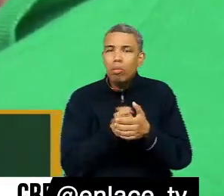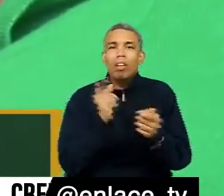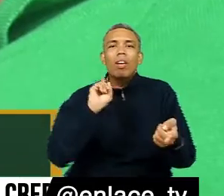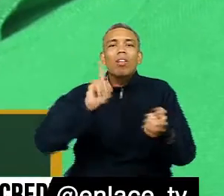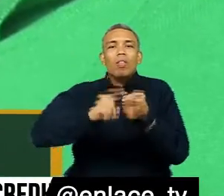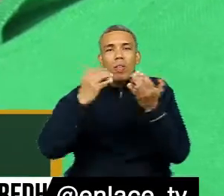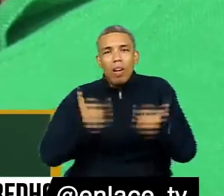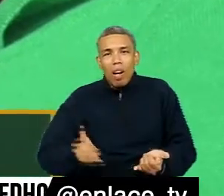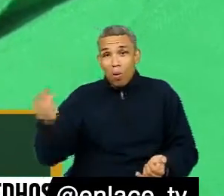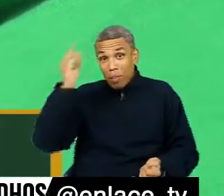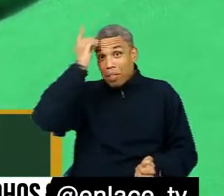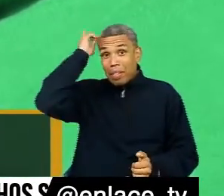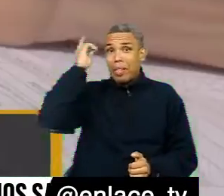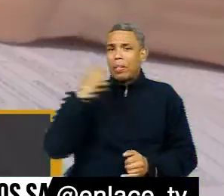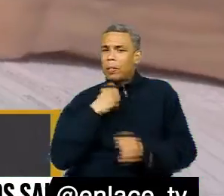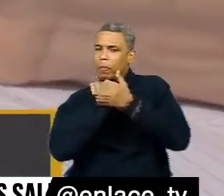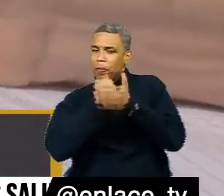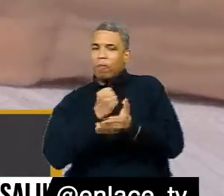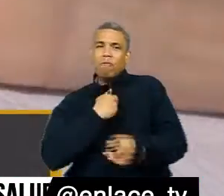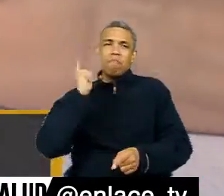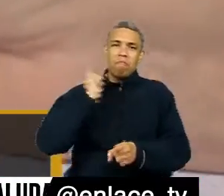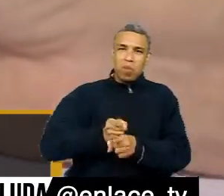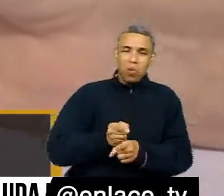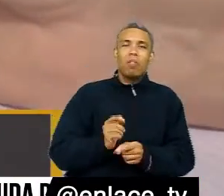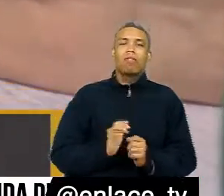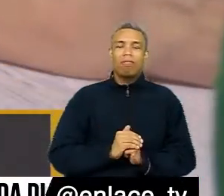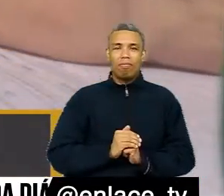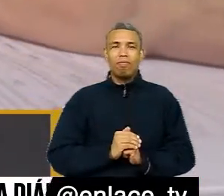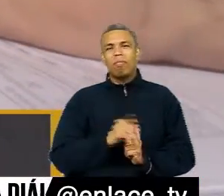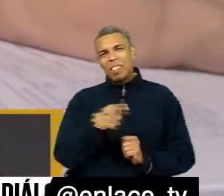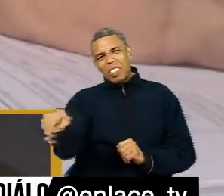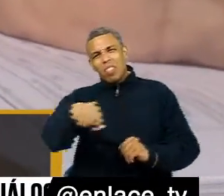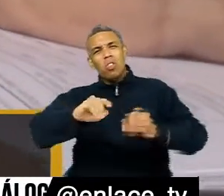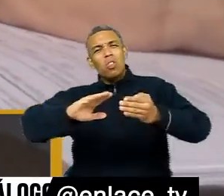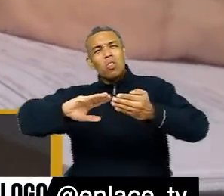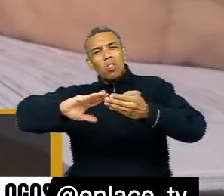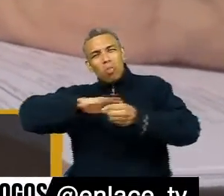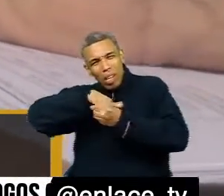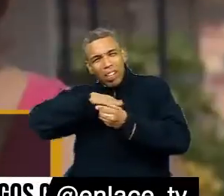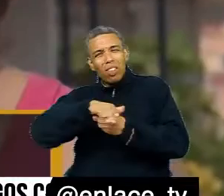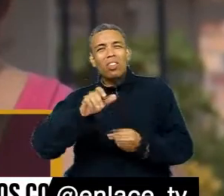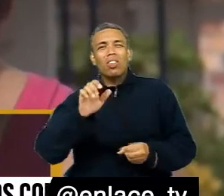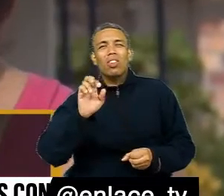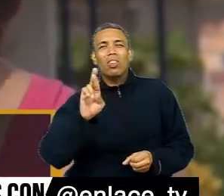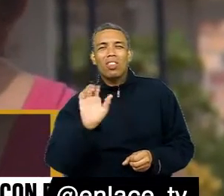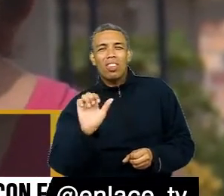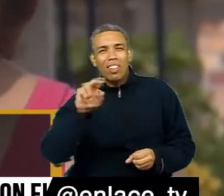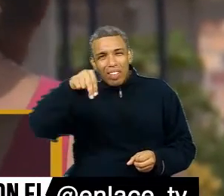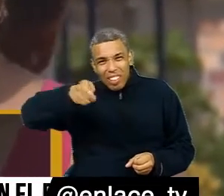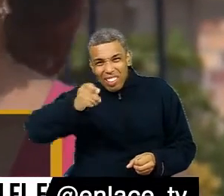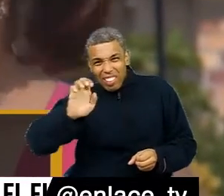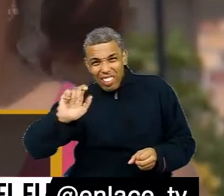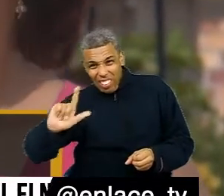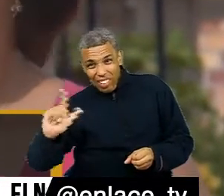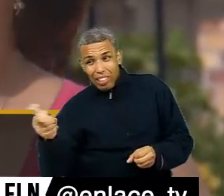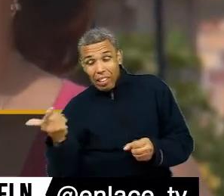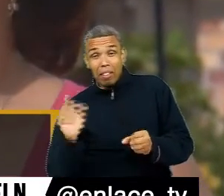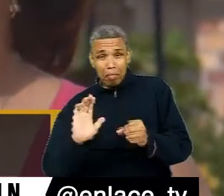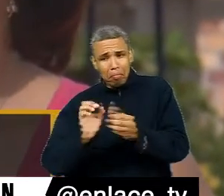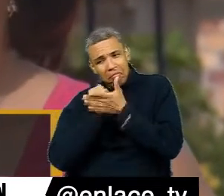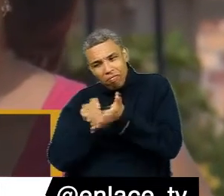predios que pertenecían al Instituto Nacional de Vivienda de Interés Social y Reforma Urbana INURBE. Pues el barrio tiene 32 años, eso fue